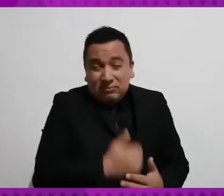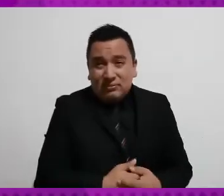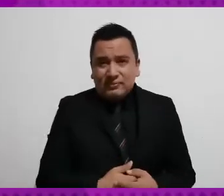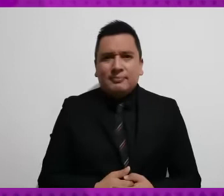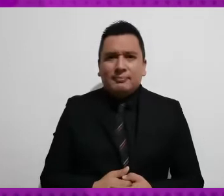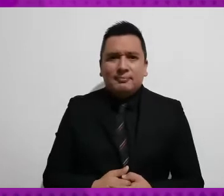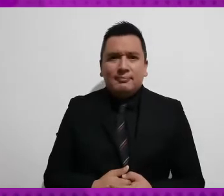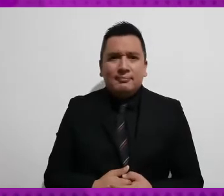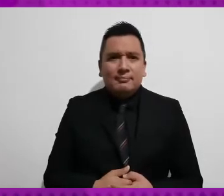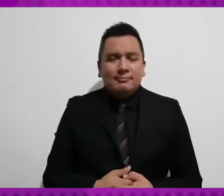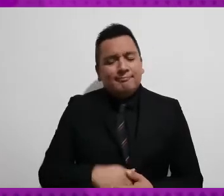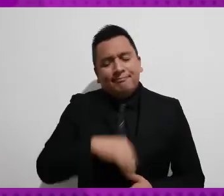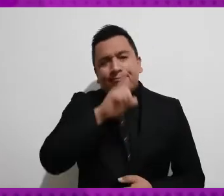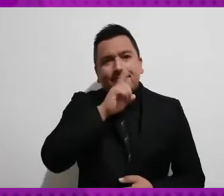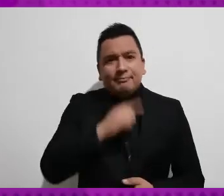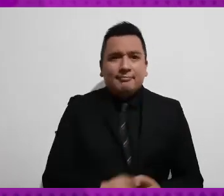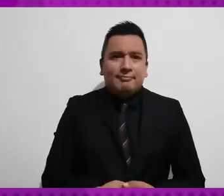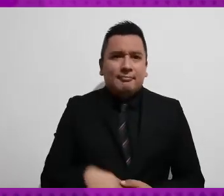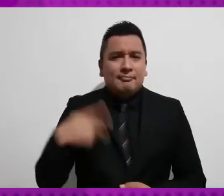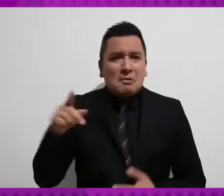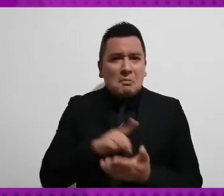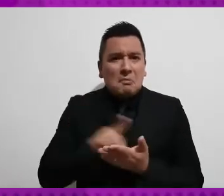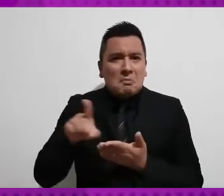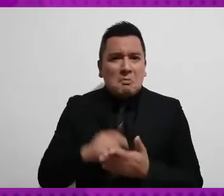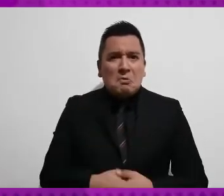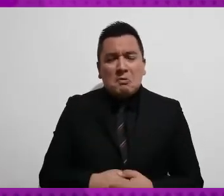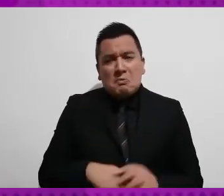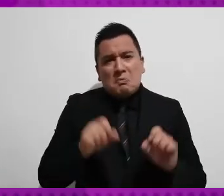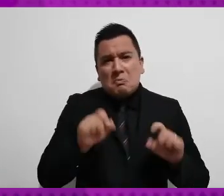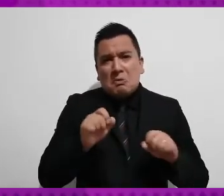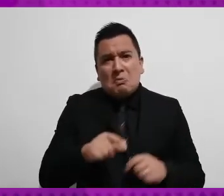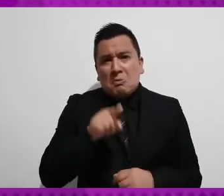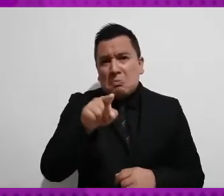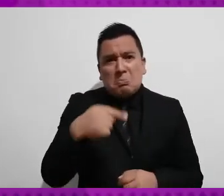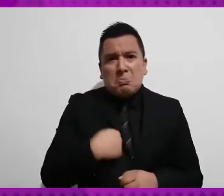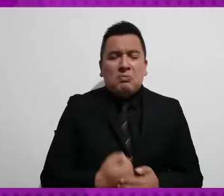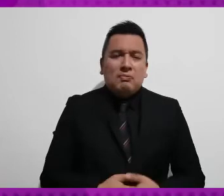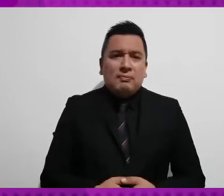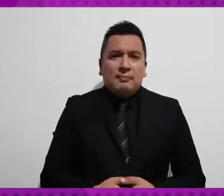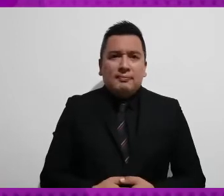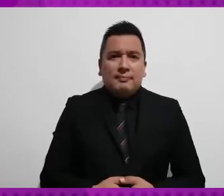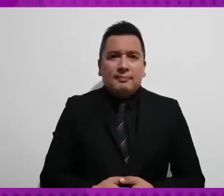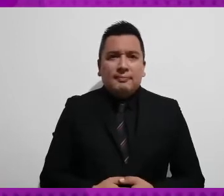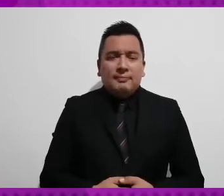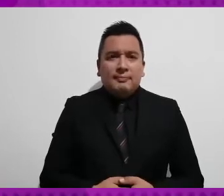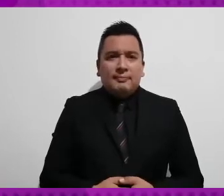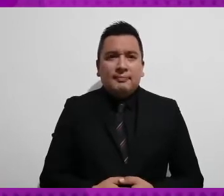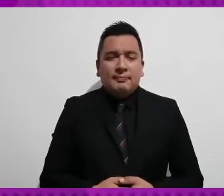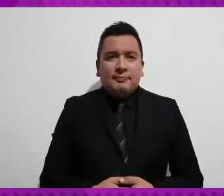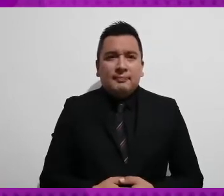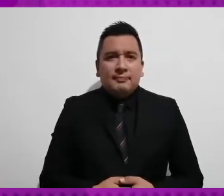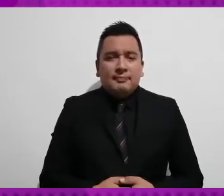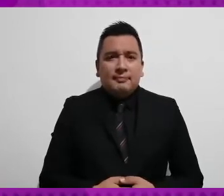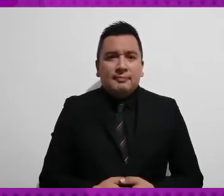se acercan a la casilla para pedir su derecho al voto, que es un derecho que tenemos por igual todas y todos los ciudadanos en este